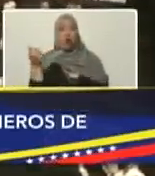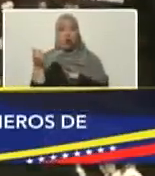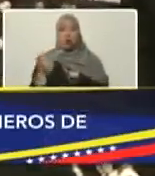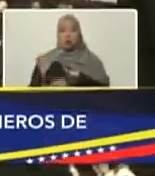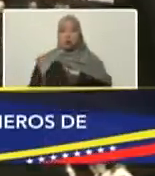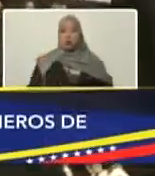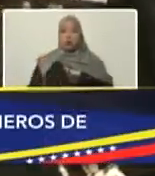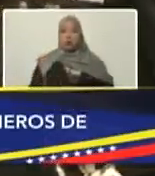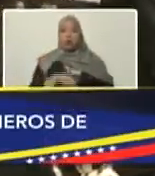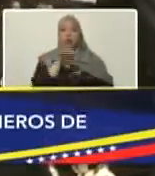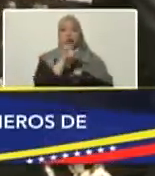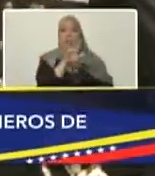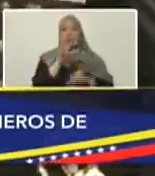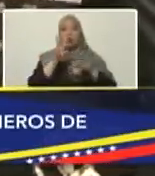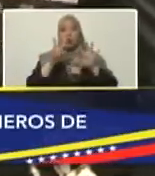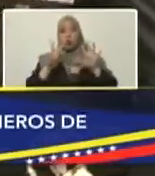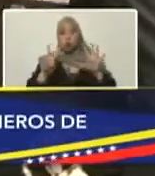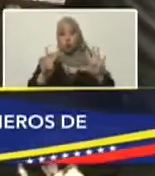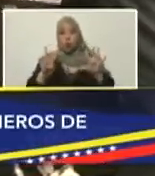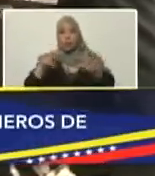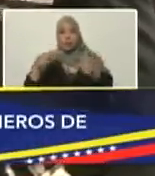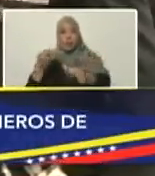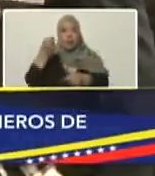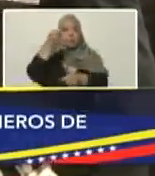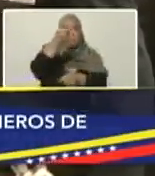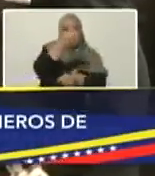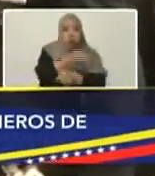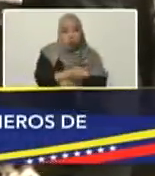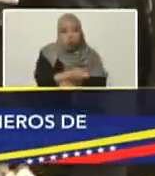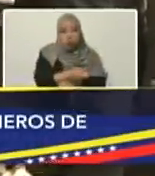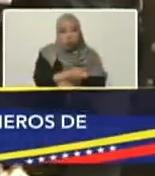en las 57 promociones